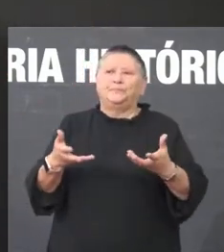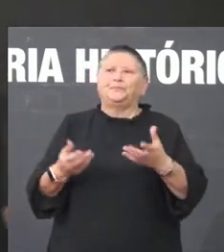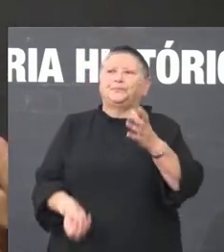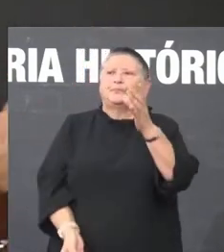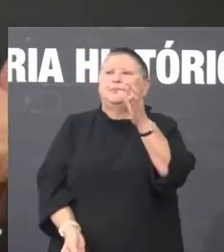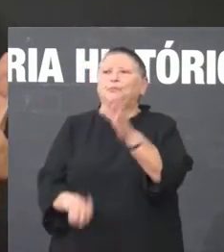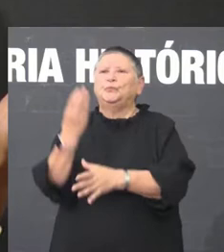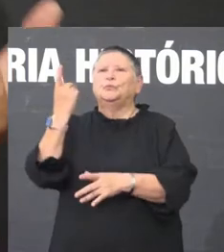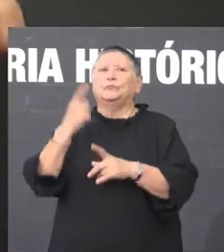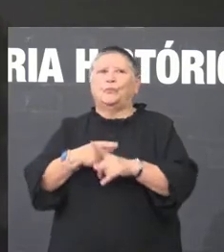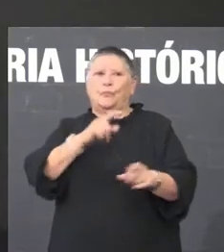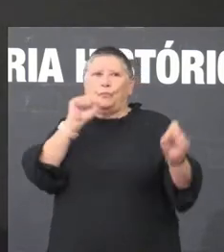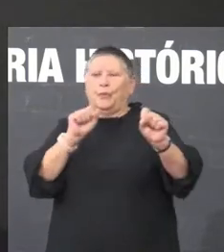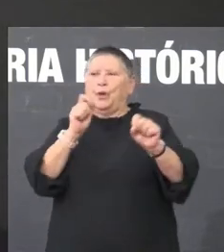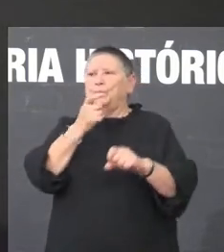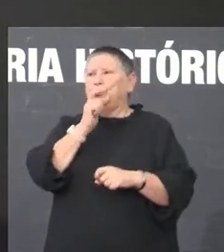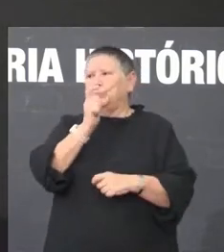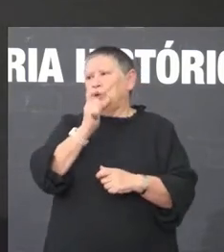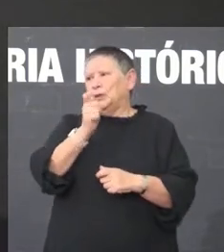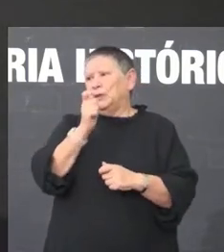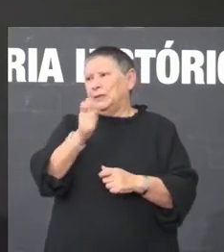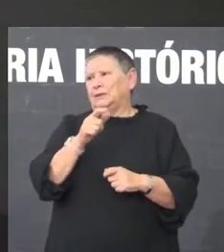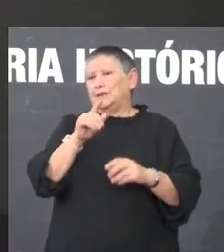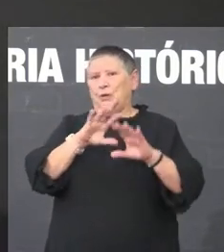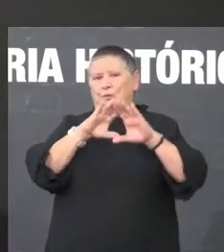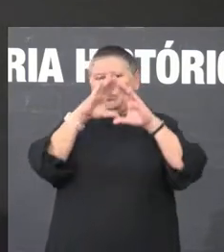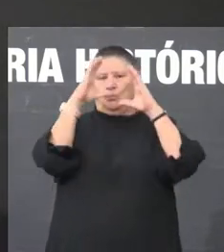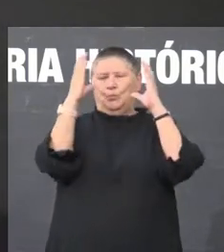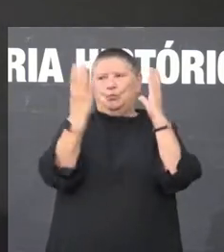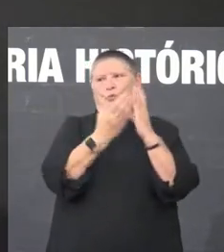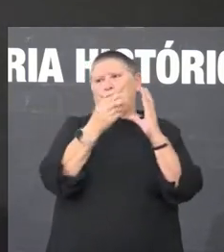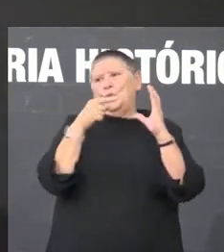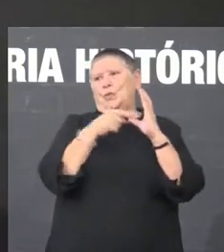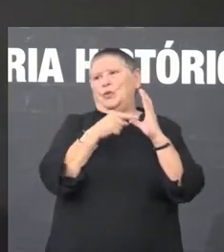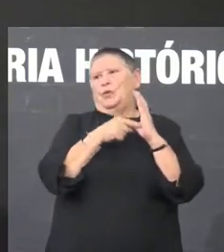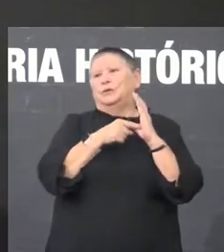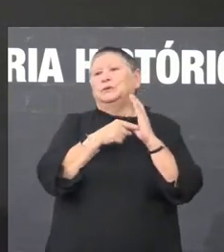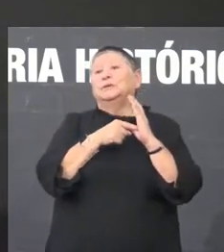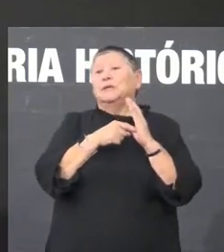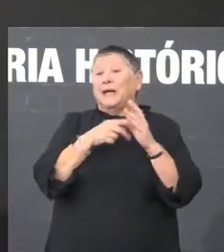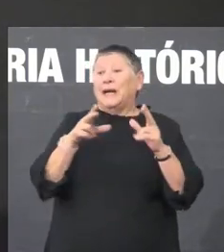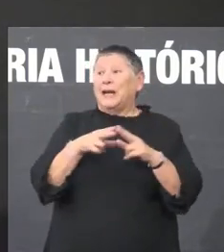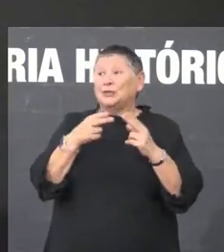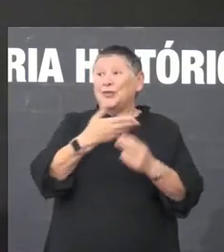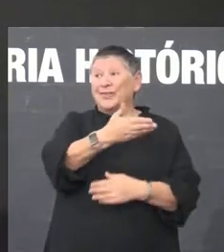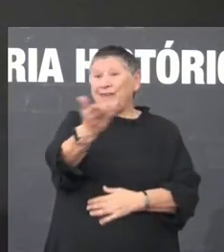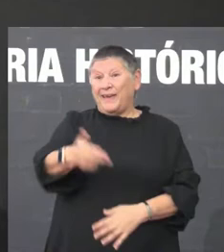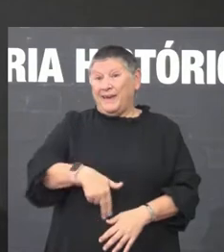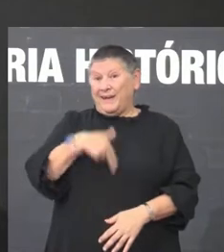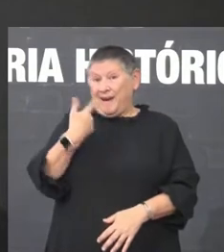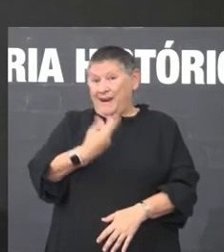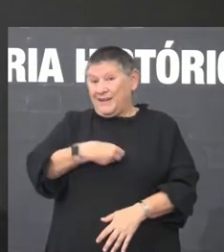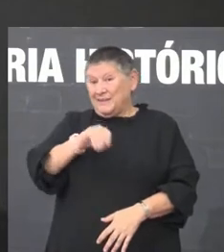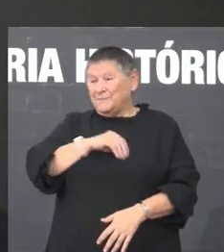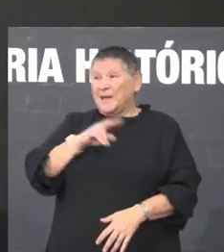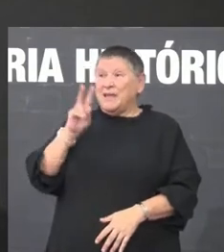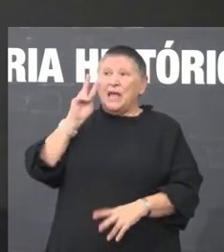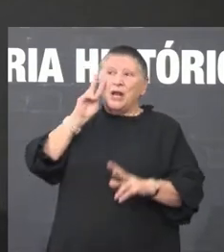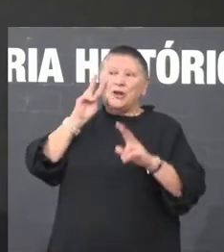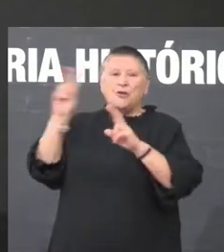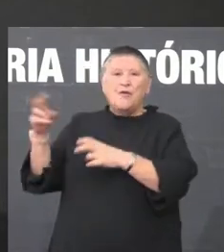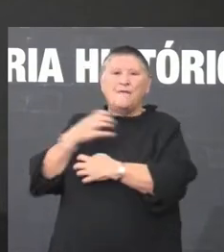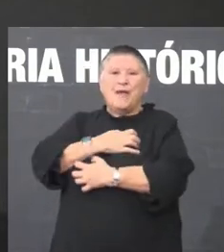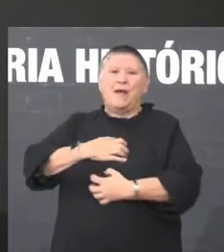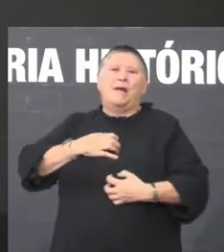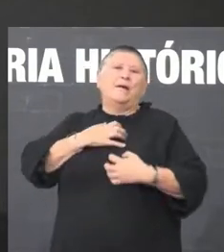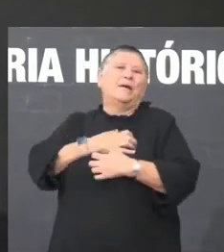como reacción a eso, a un mundo, a tu mundo, y eso es lo que no capta la sociedad española. O sea, la angustia, yo le suelo